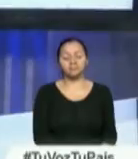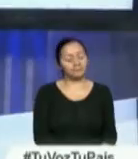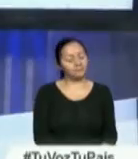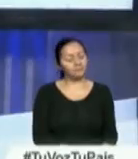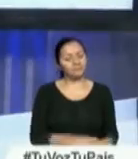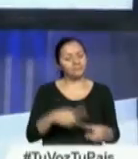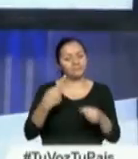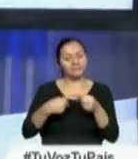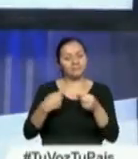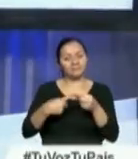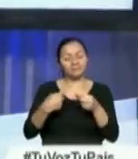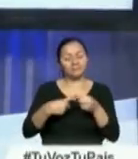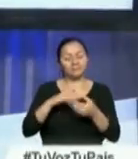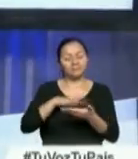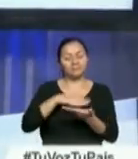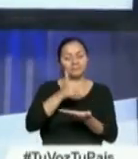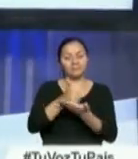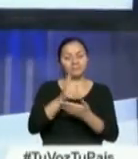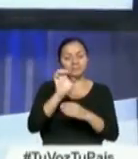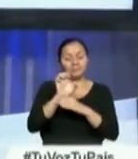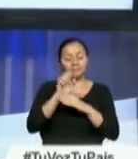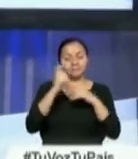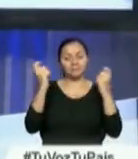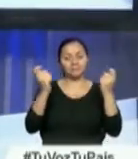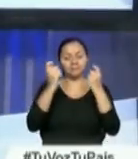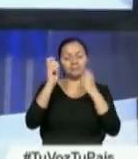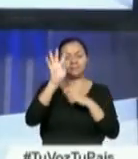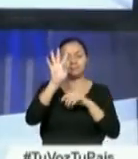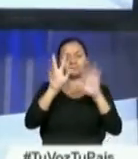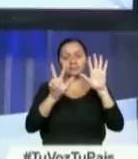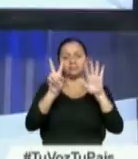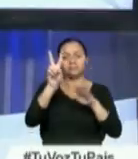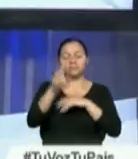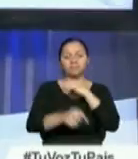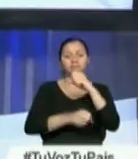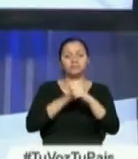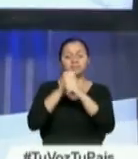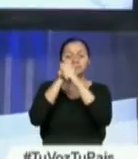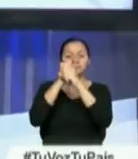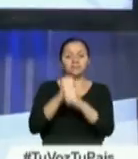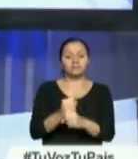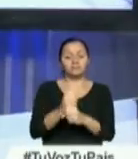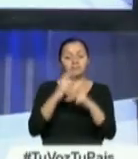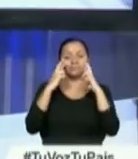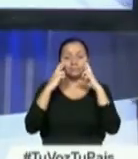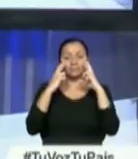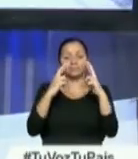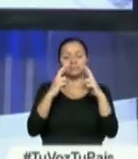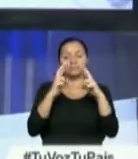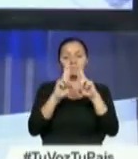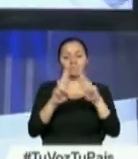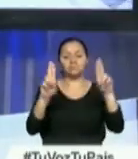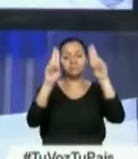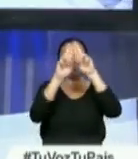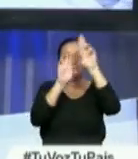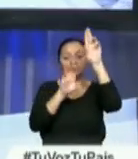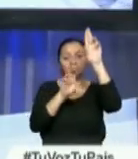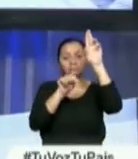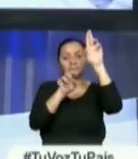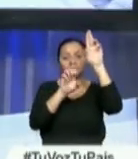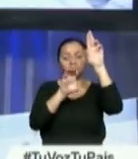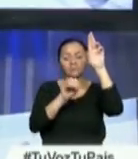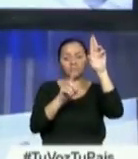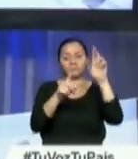Quito, la capital del Ecuador, celebra sus 482 años de fundación. Reconocida por la UNESCO como Patrimonio Cultural